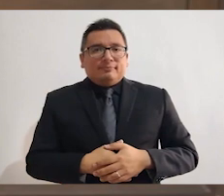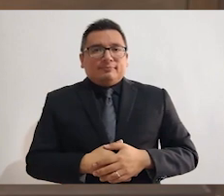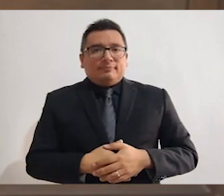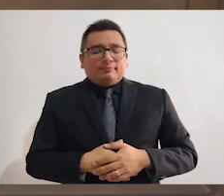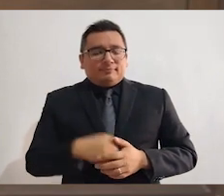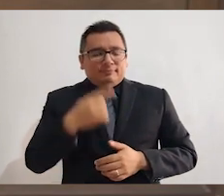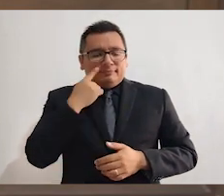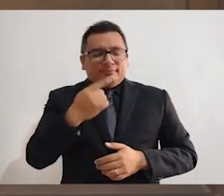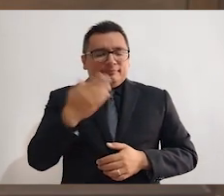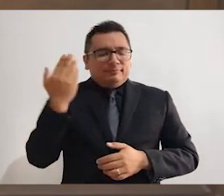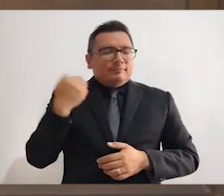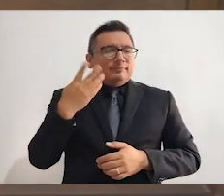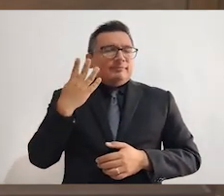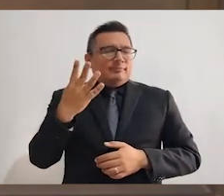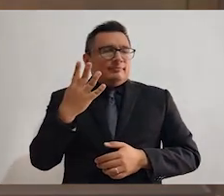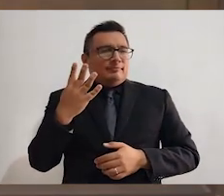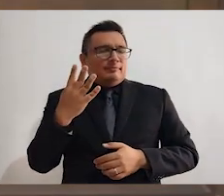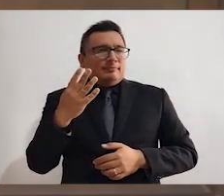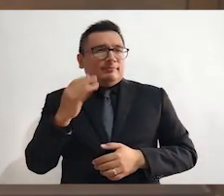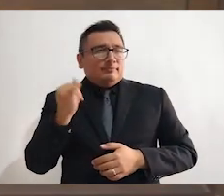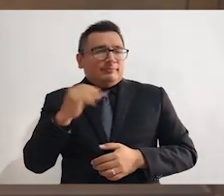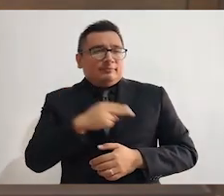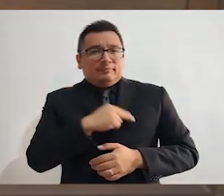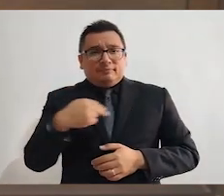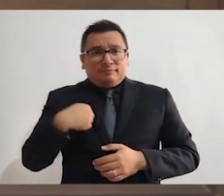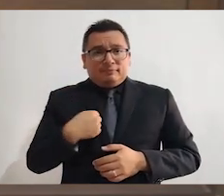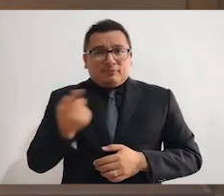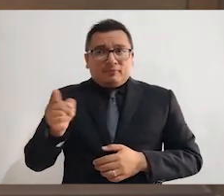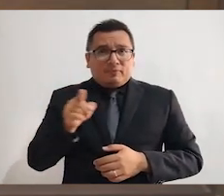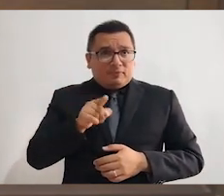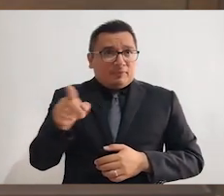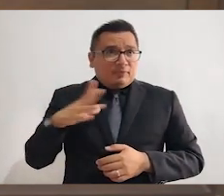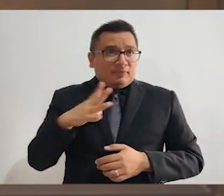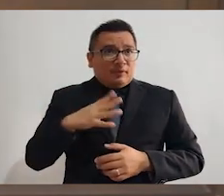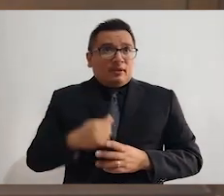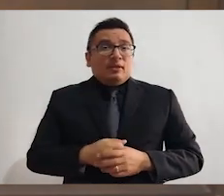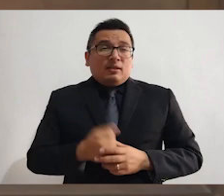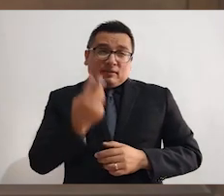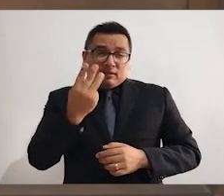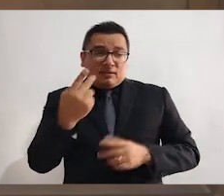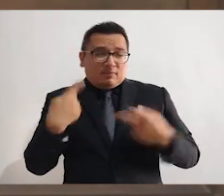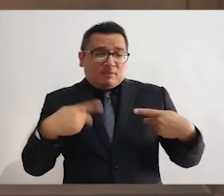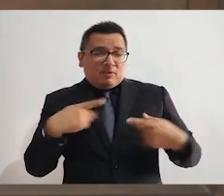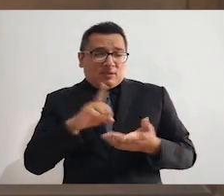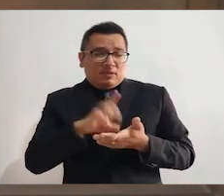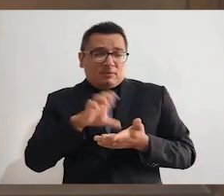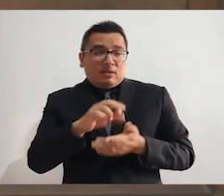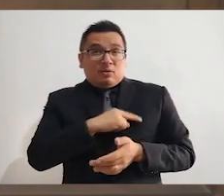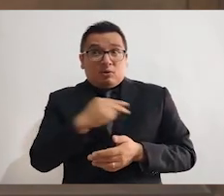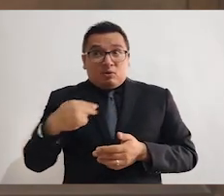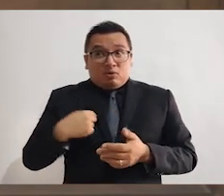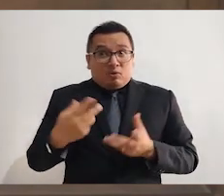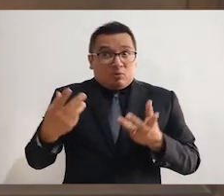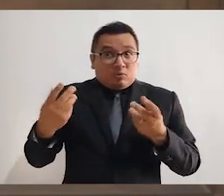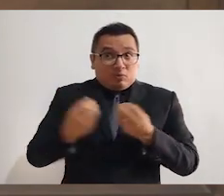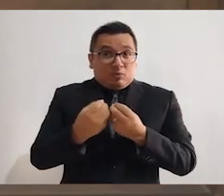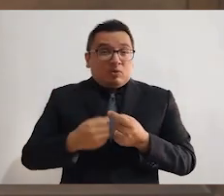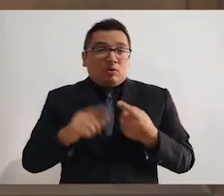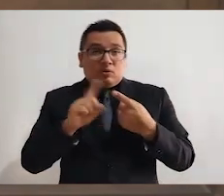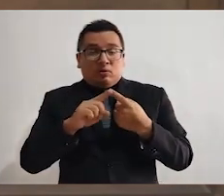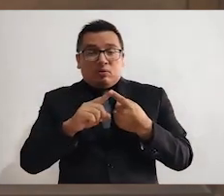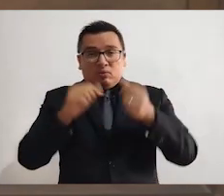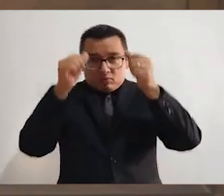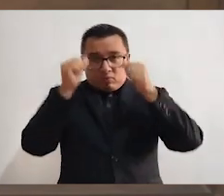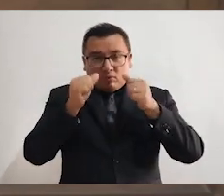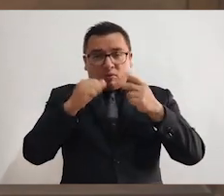El pasado 4 de julio acompañamos, como te comento, a 3 personas, una de ellas con